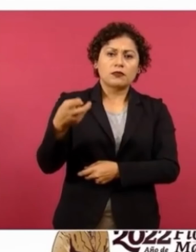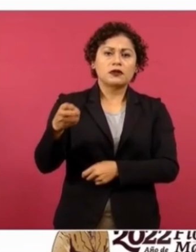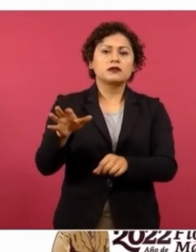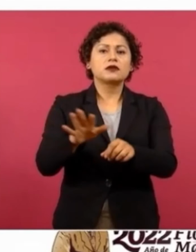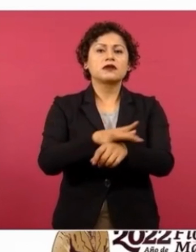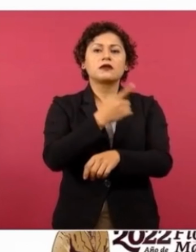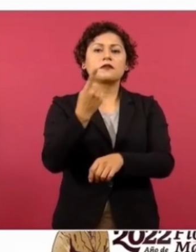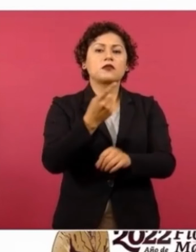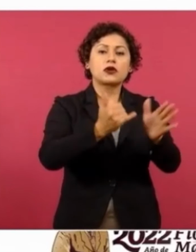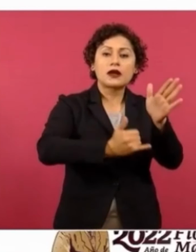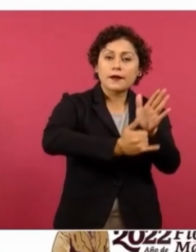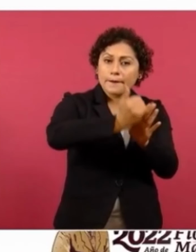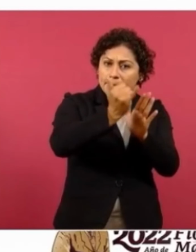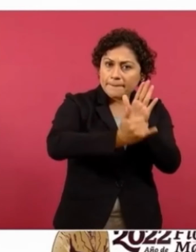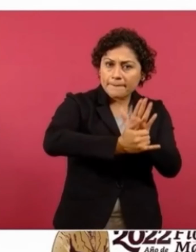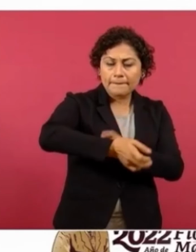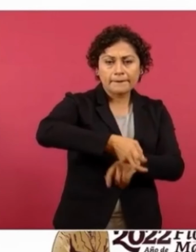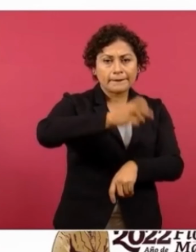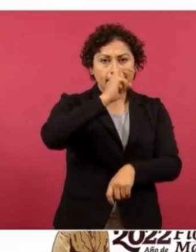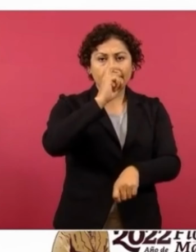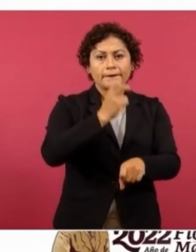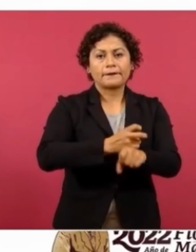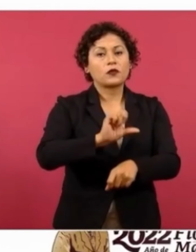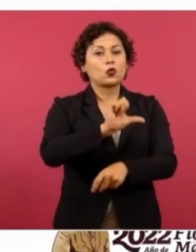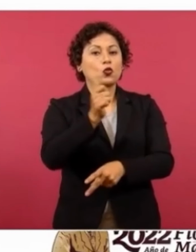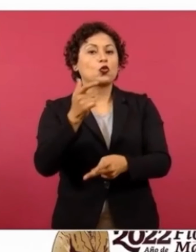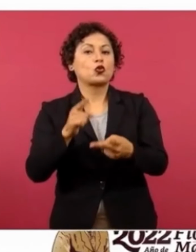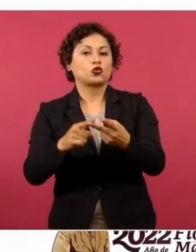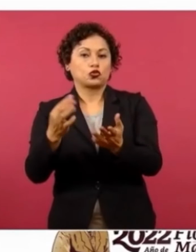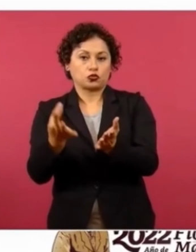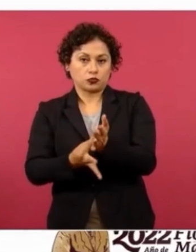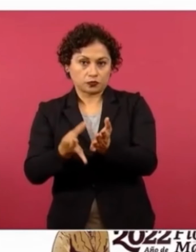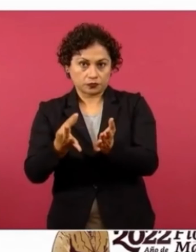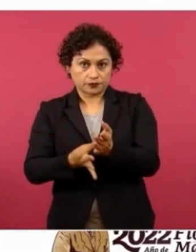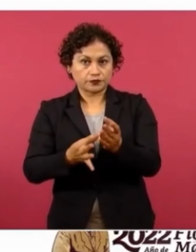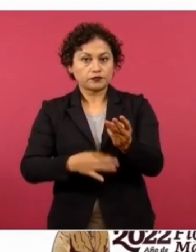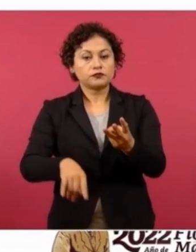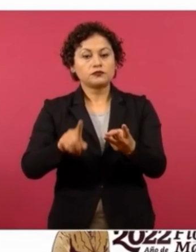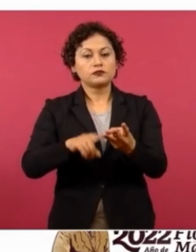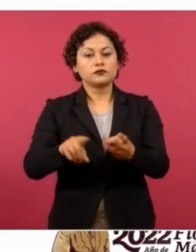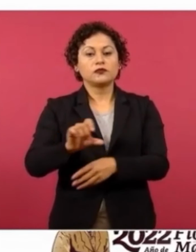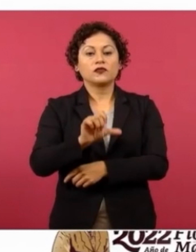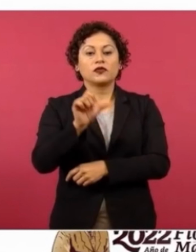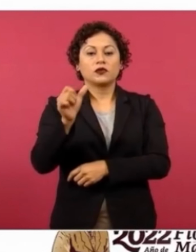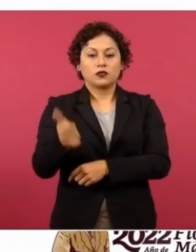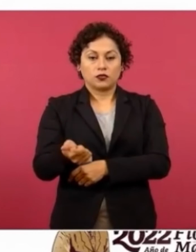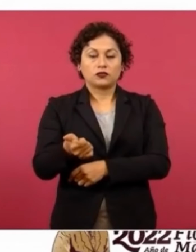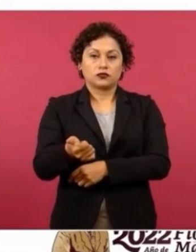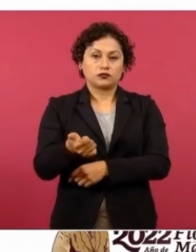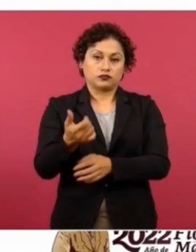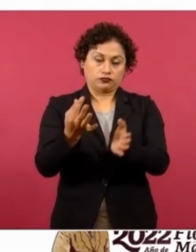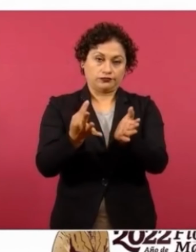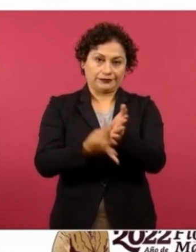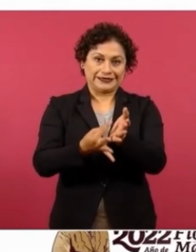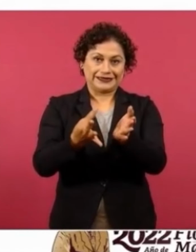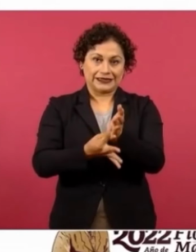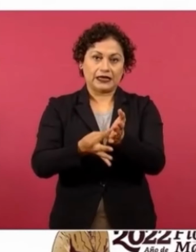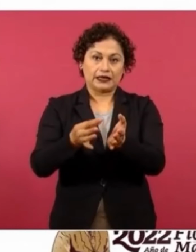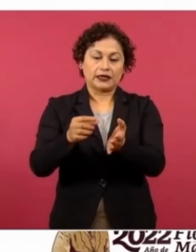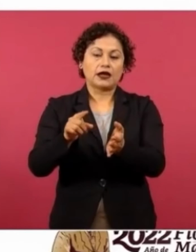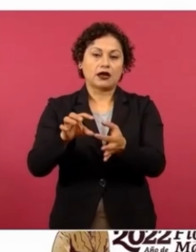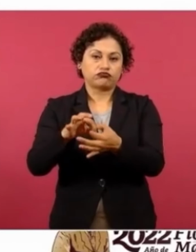concreto y otra parte es de acero. Y dos celosías metálicas que tienen un avance